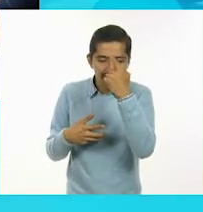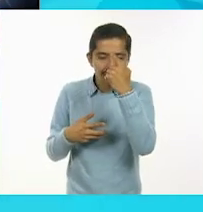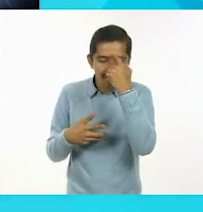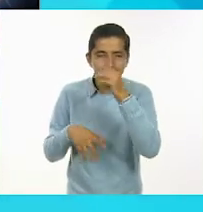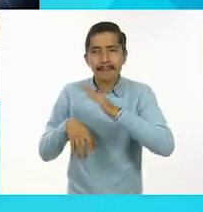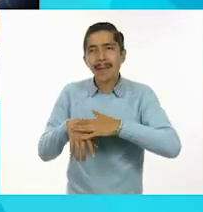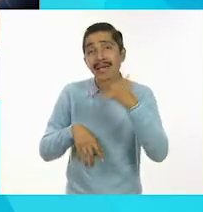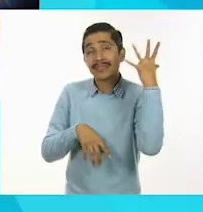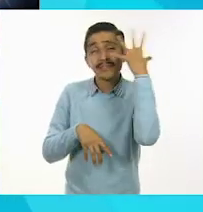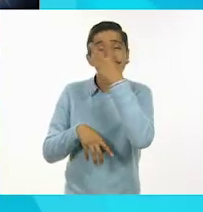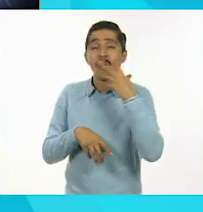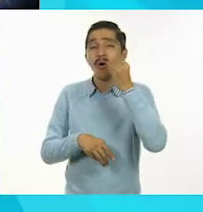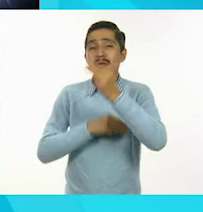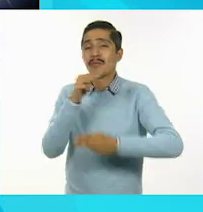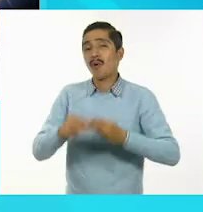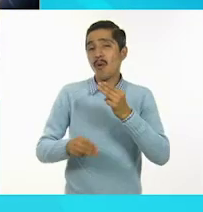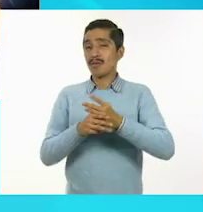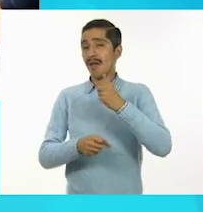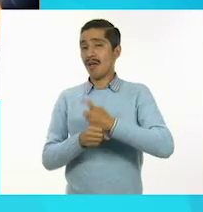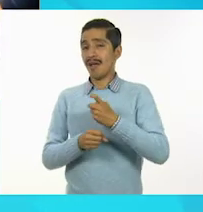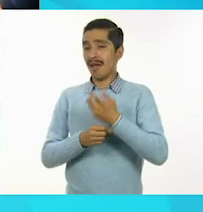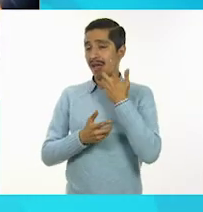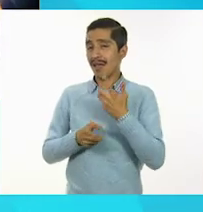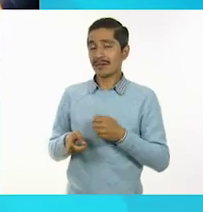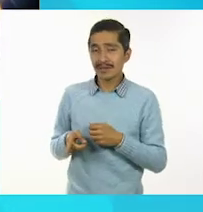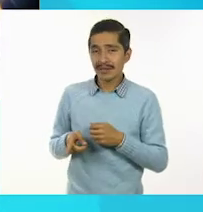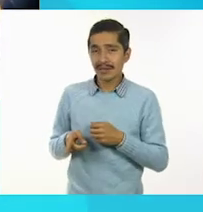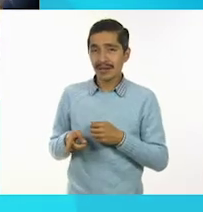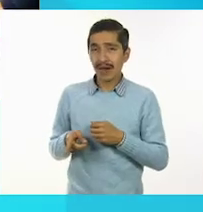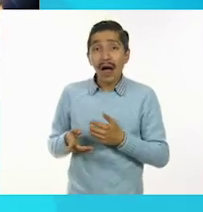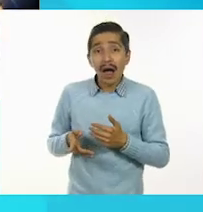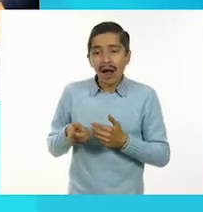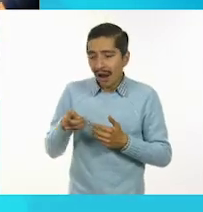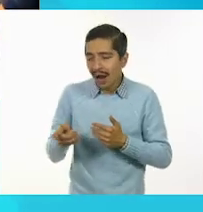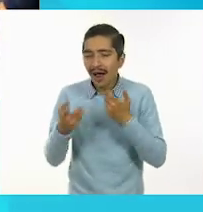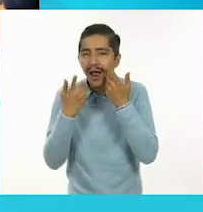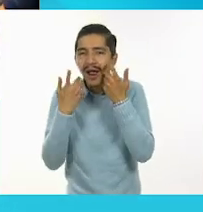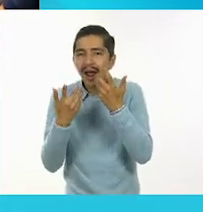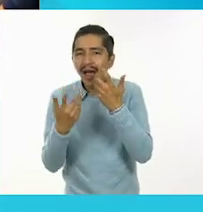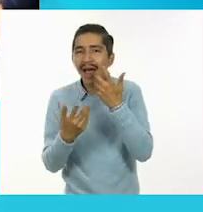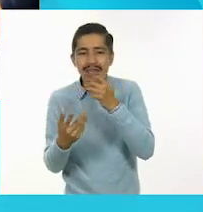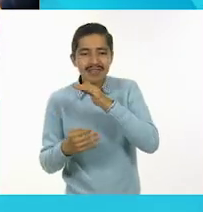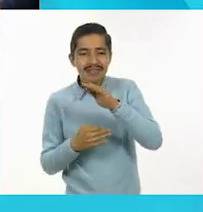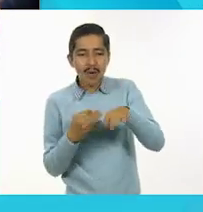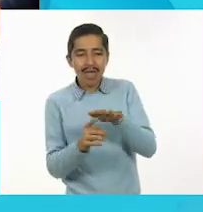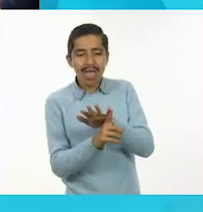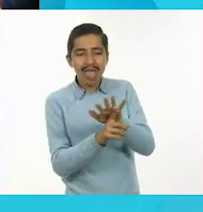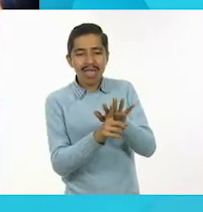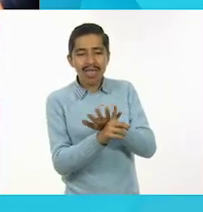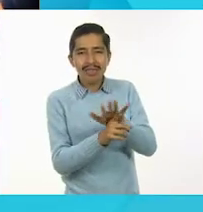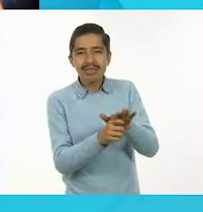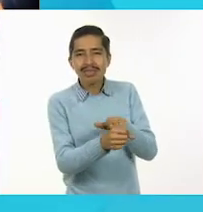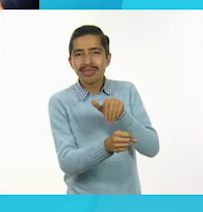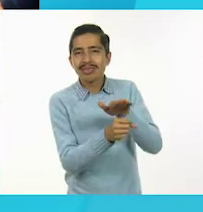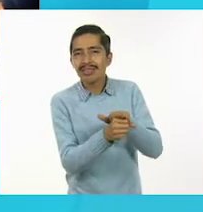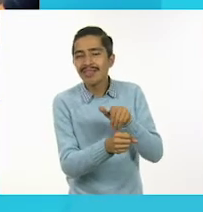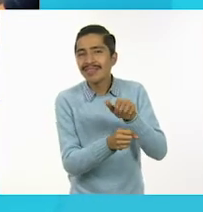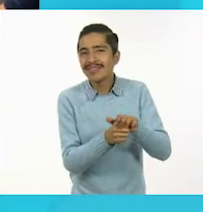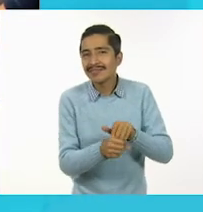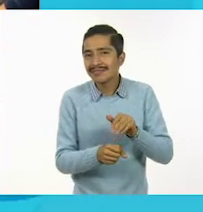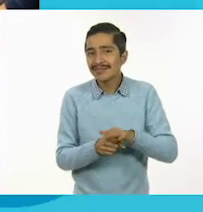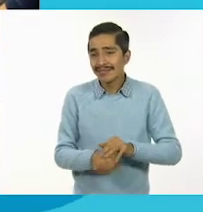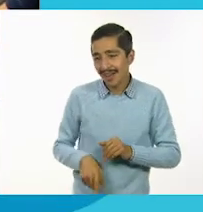quería ser la más bella del mundo? Y para poder a todos conquistar. Y para poder a